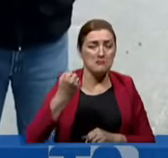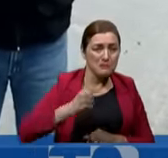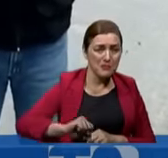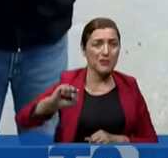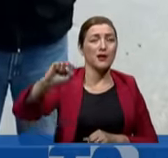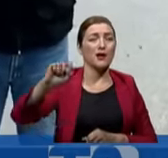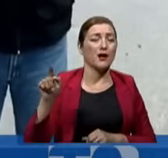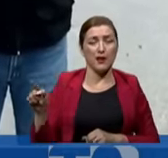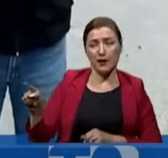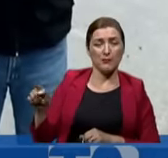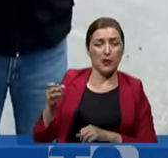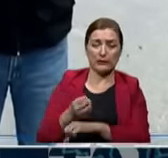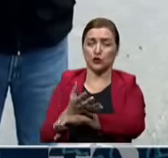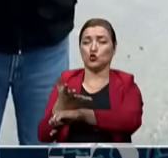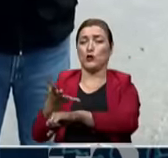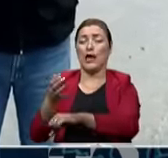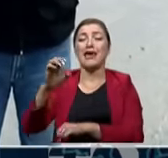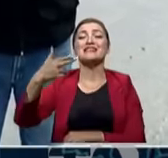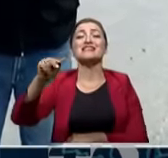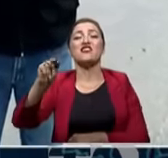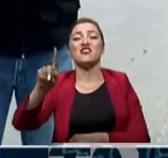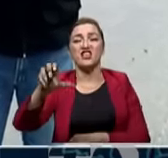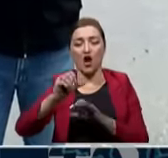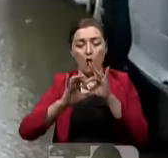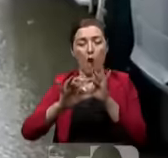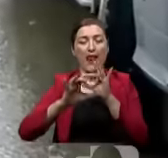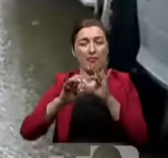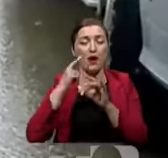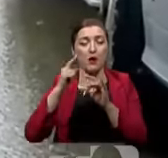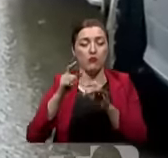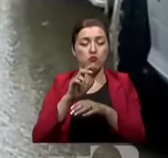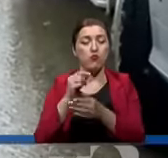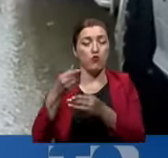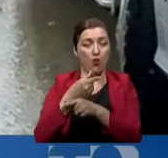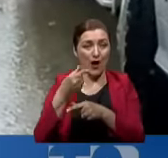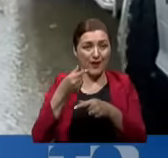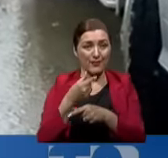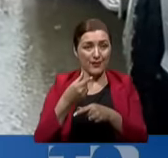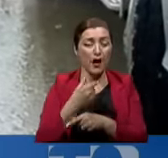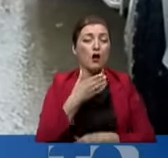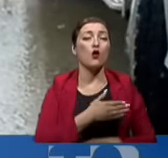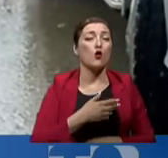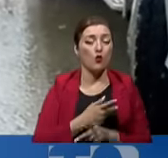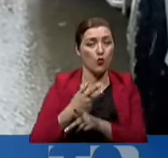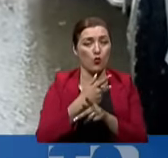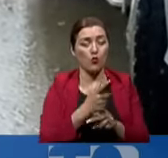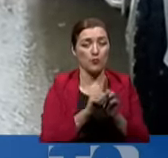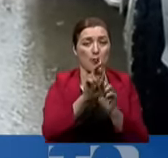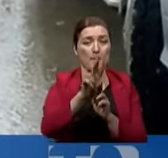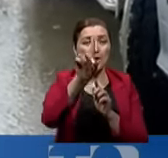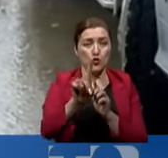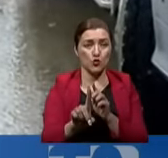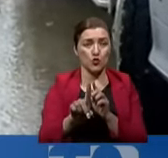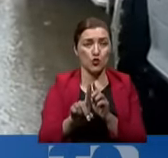por la vía Chandía-Guaranda, la vía se encuentra habilitada, solamente en el sector, en el kilómetro 21, se encuentra